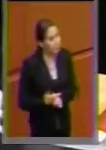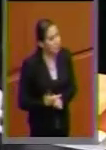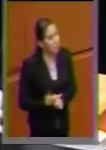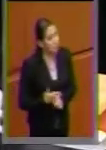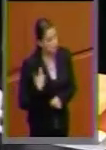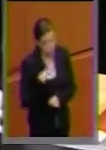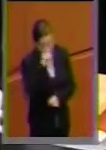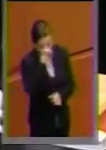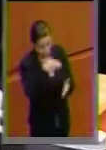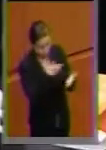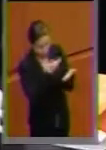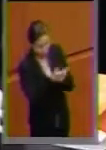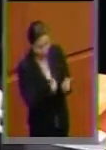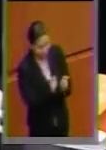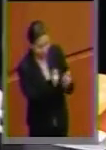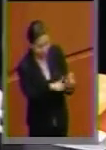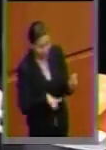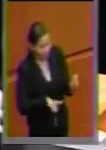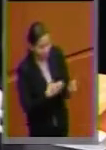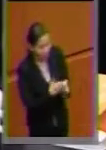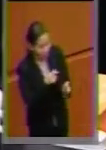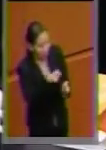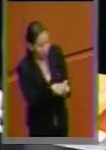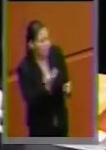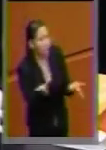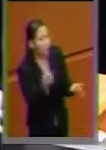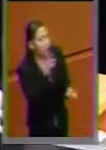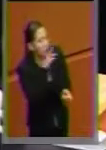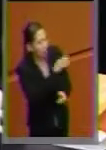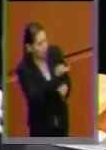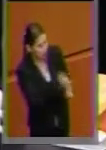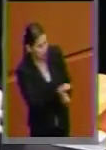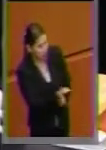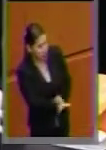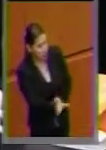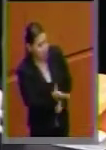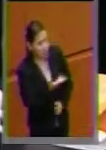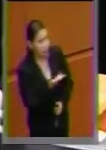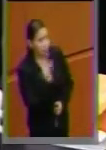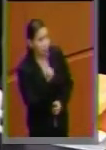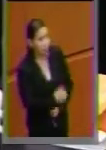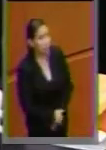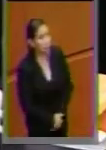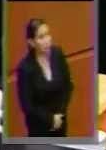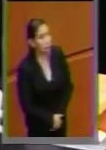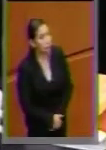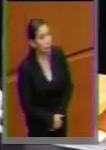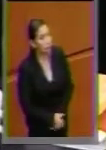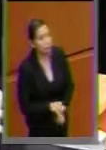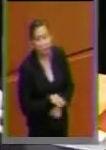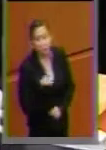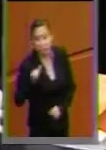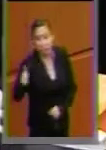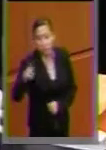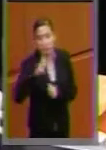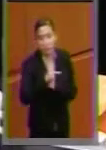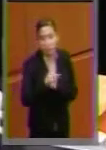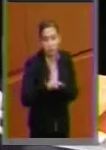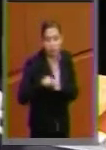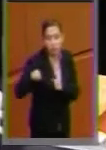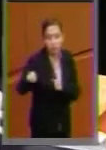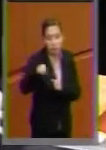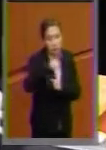propone el gobernador pues como que en todas ver autonomía y porque si pasa en otros países